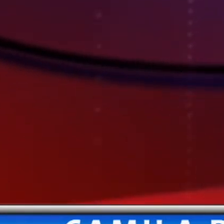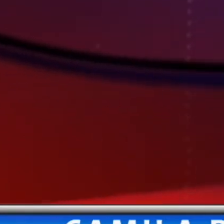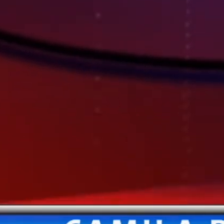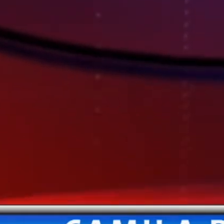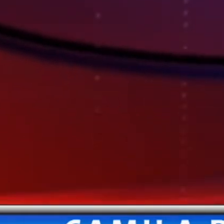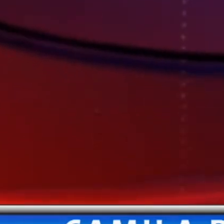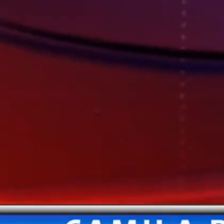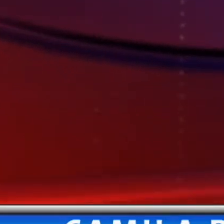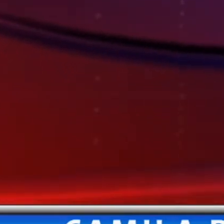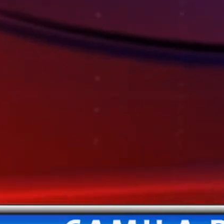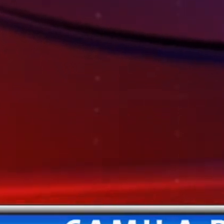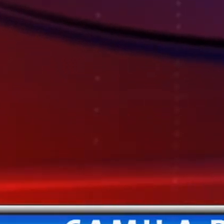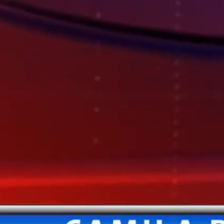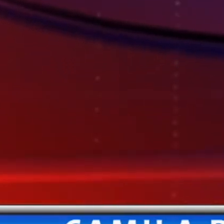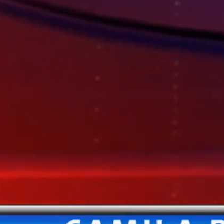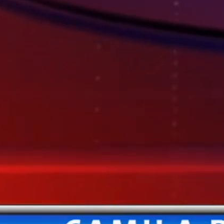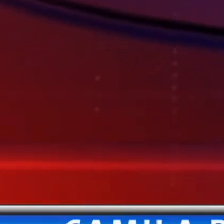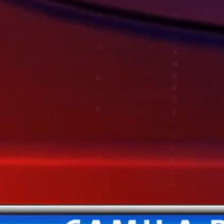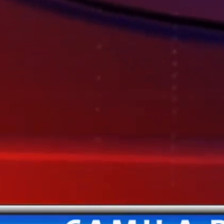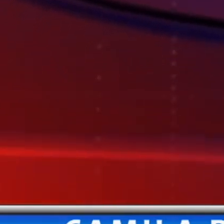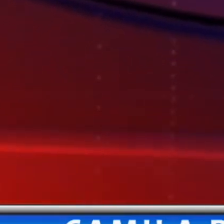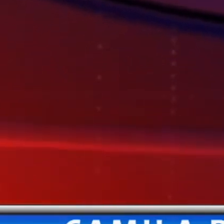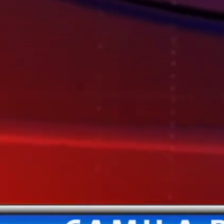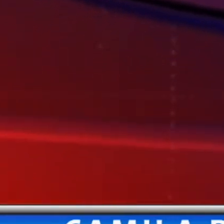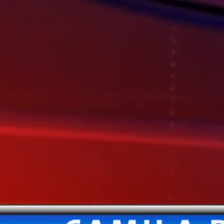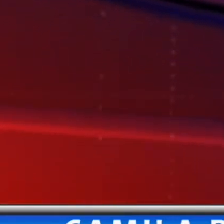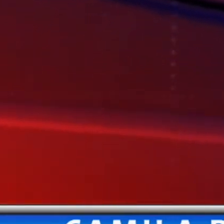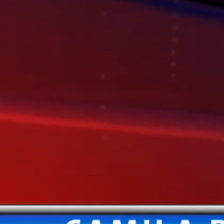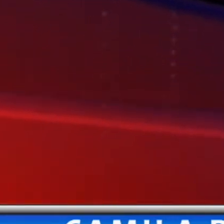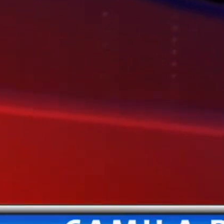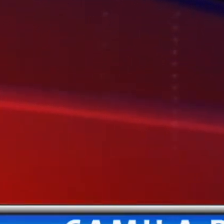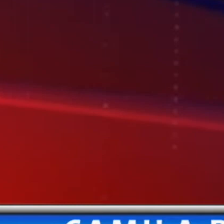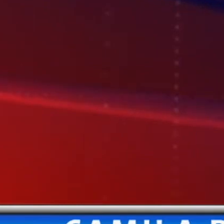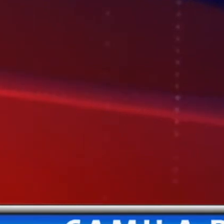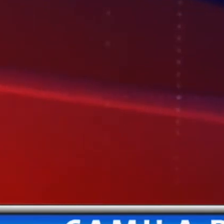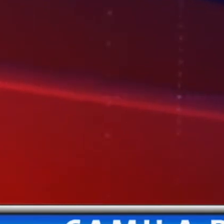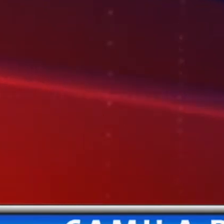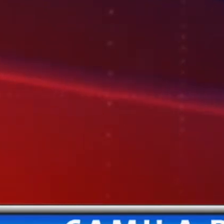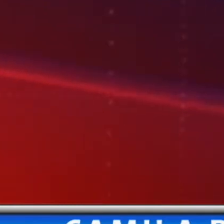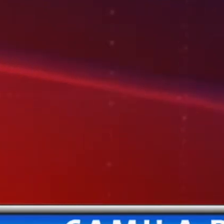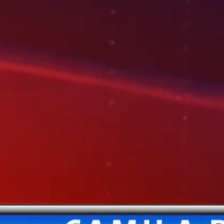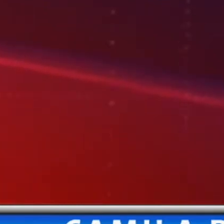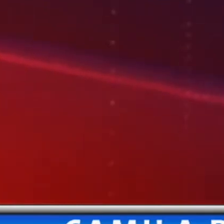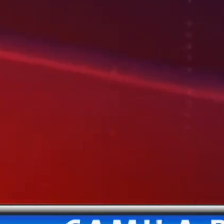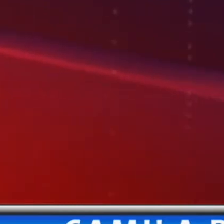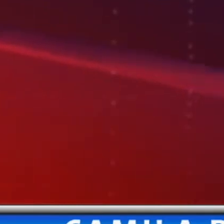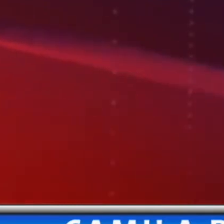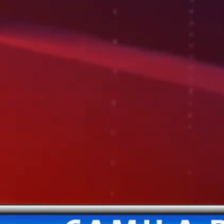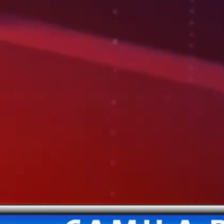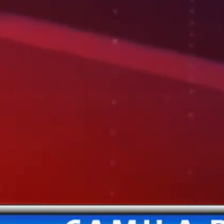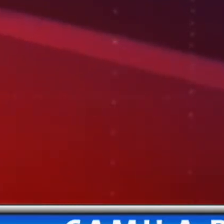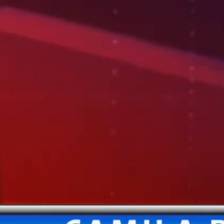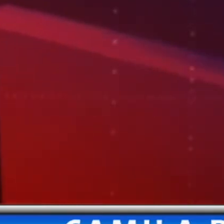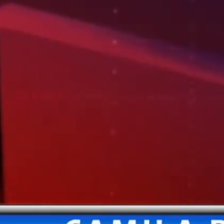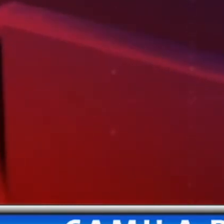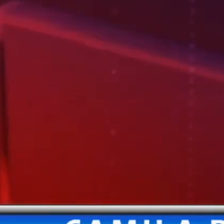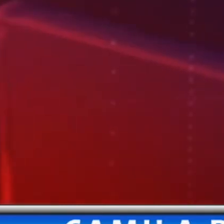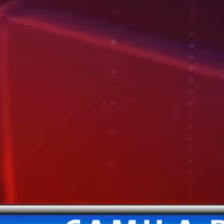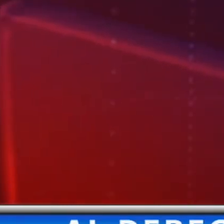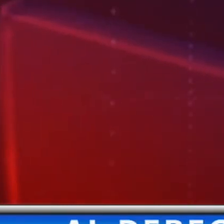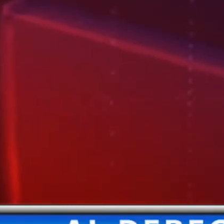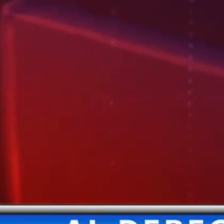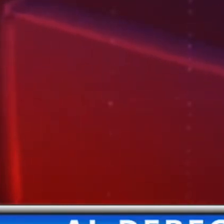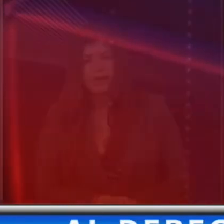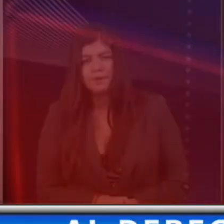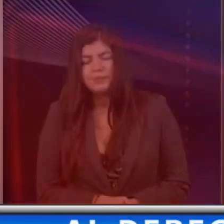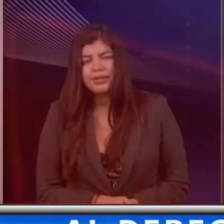a consumir una de estas sustancias que muy bien Camila Pacheco nos comentaba también y nos especificaba cuáles son los tipos de drogas